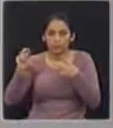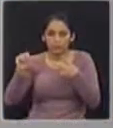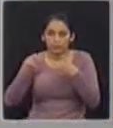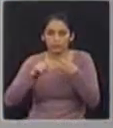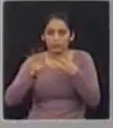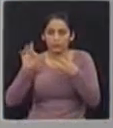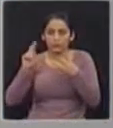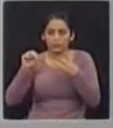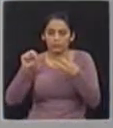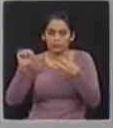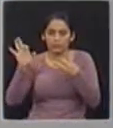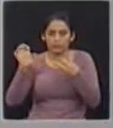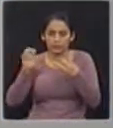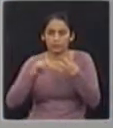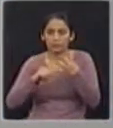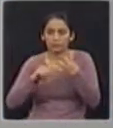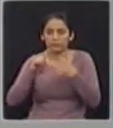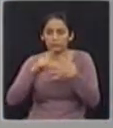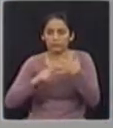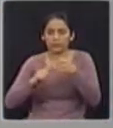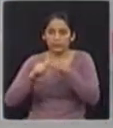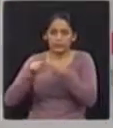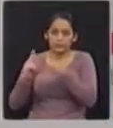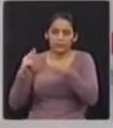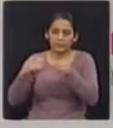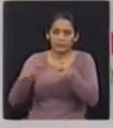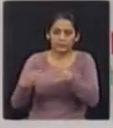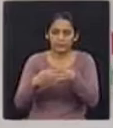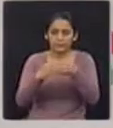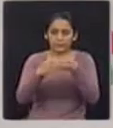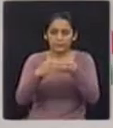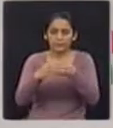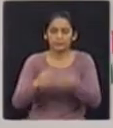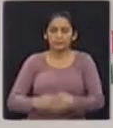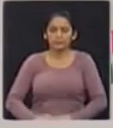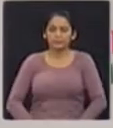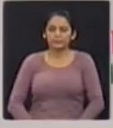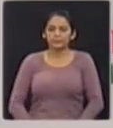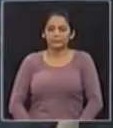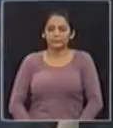Jurídico, Movimiento Salud y Trabajo, entre otros. Marta Navarrete, Telerama Noticias.